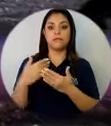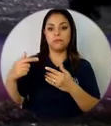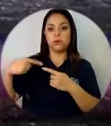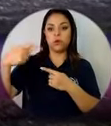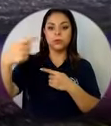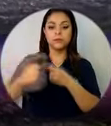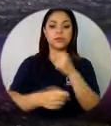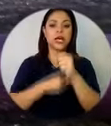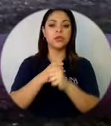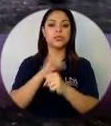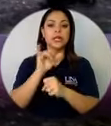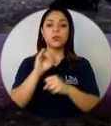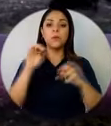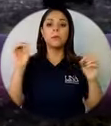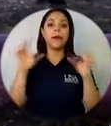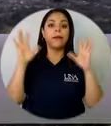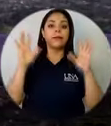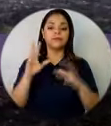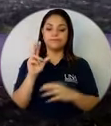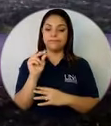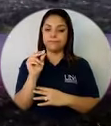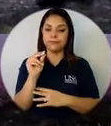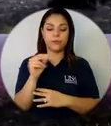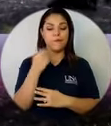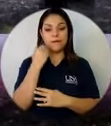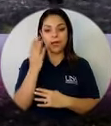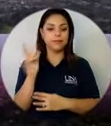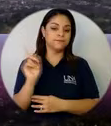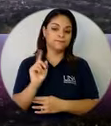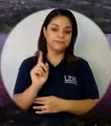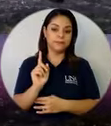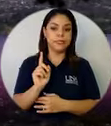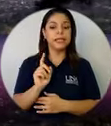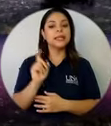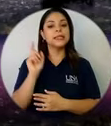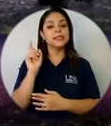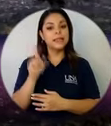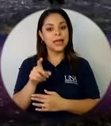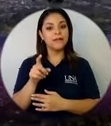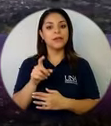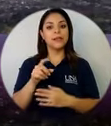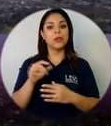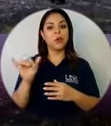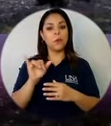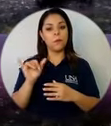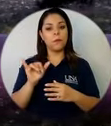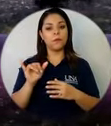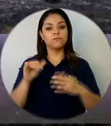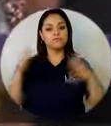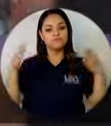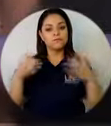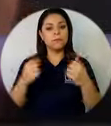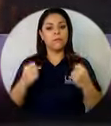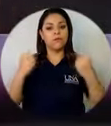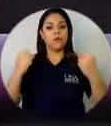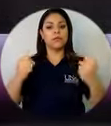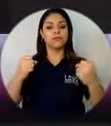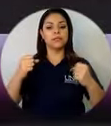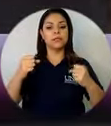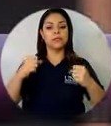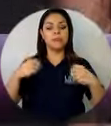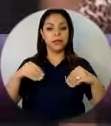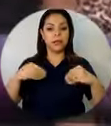manera espontánea, no es una tarea sencilla, ni se va a dar solamente por el simple juego de las fuerzas del